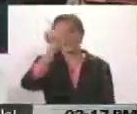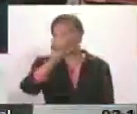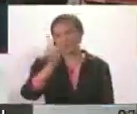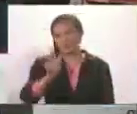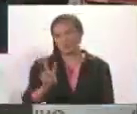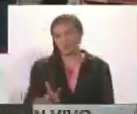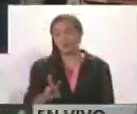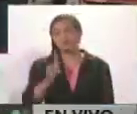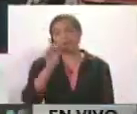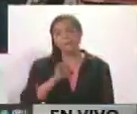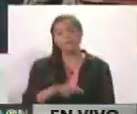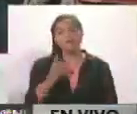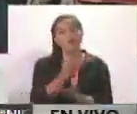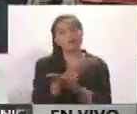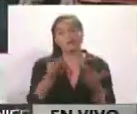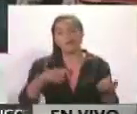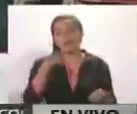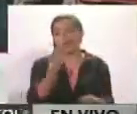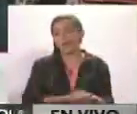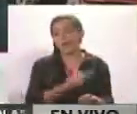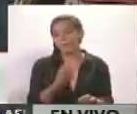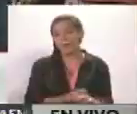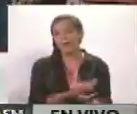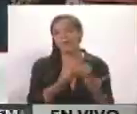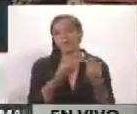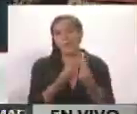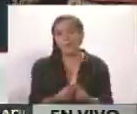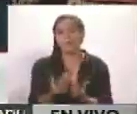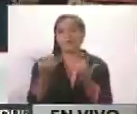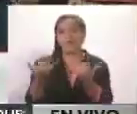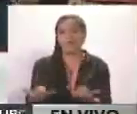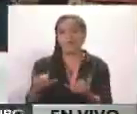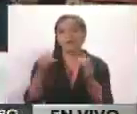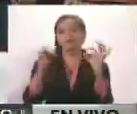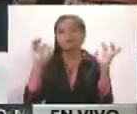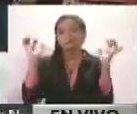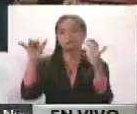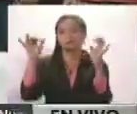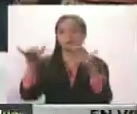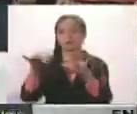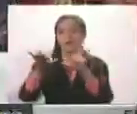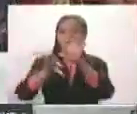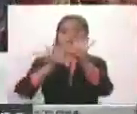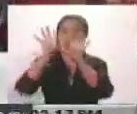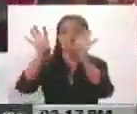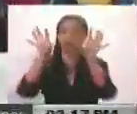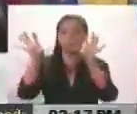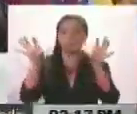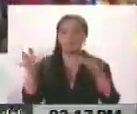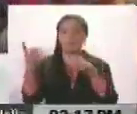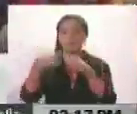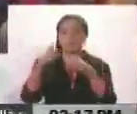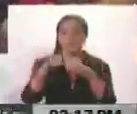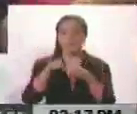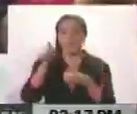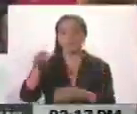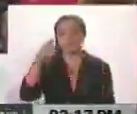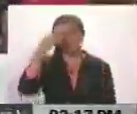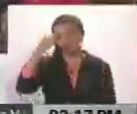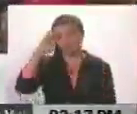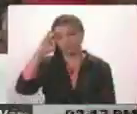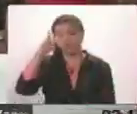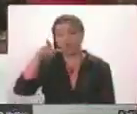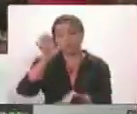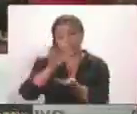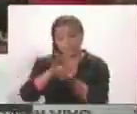a todos los hermanos que lo acompañan en la cumbre de los no alineados en Nueva Esparta. A la cuenta